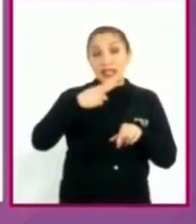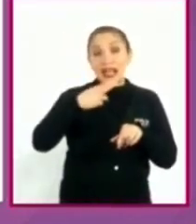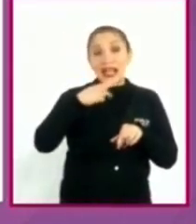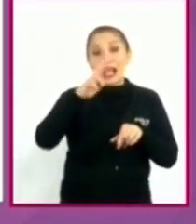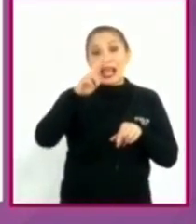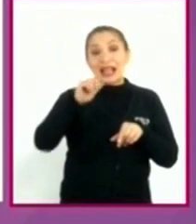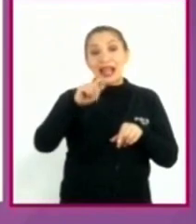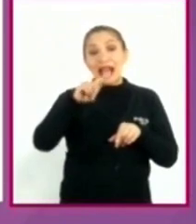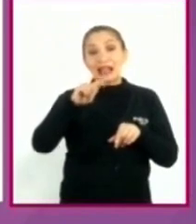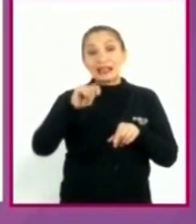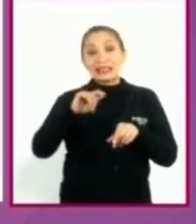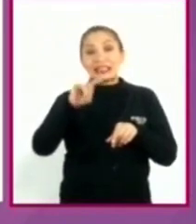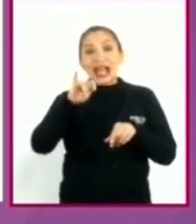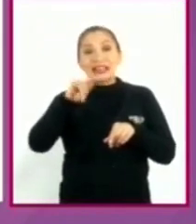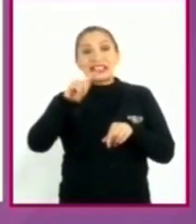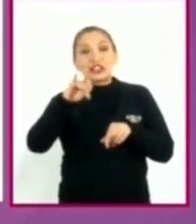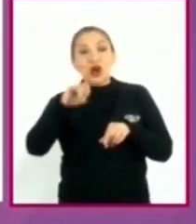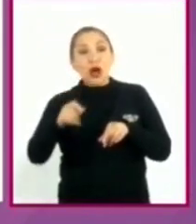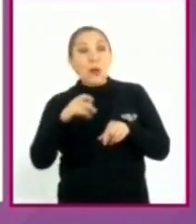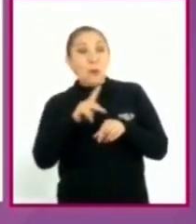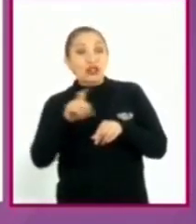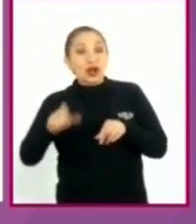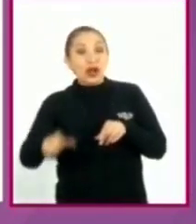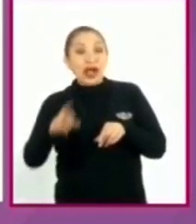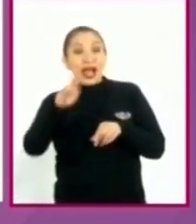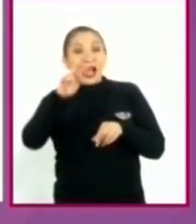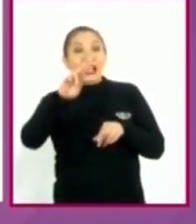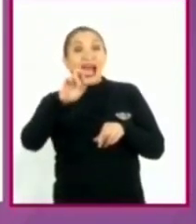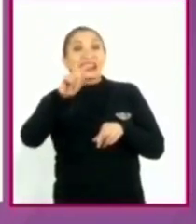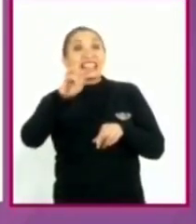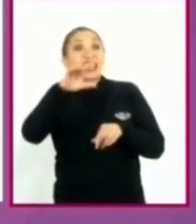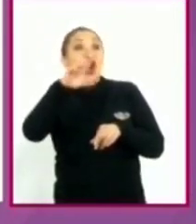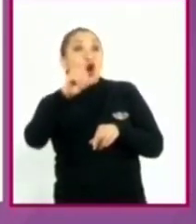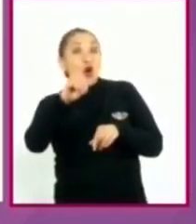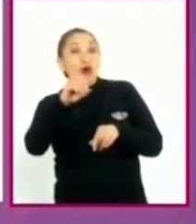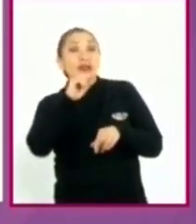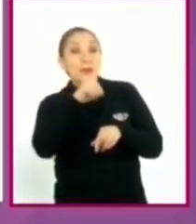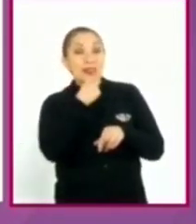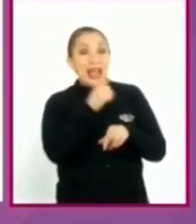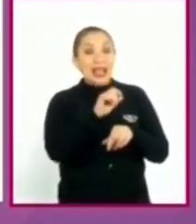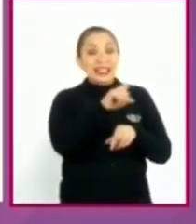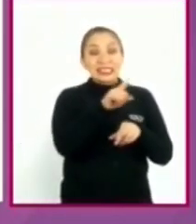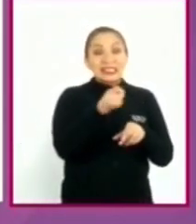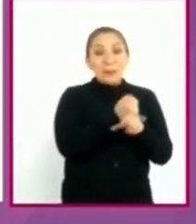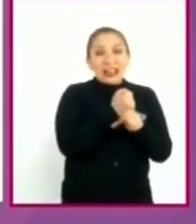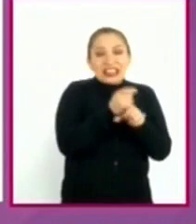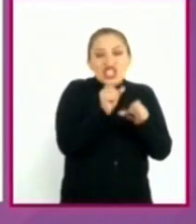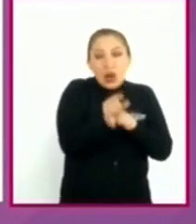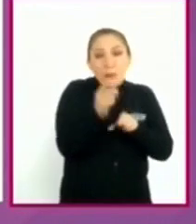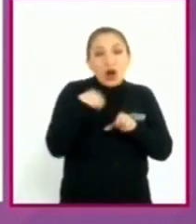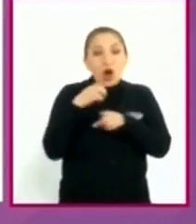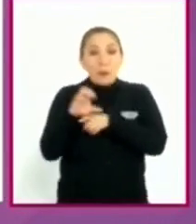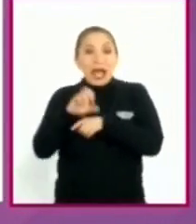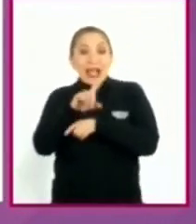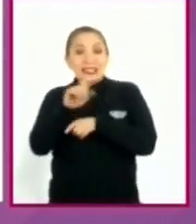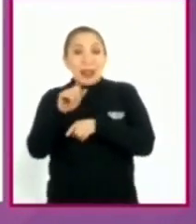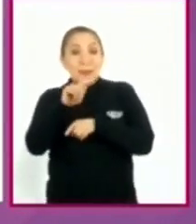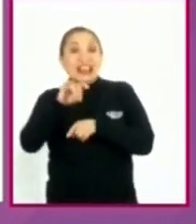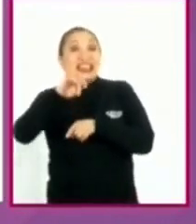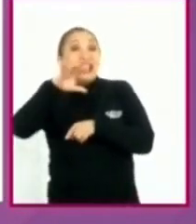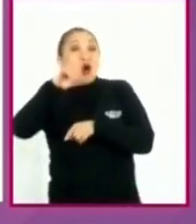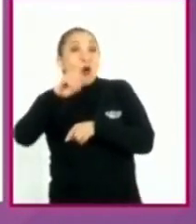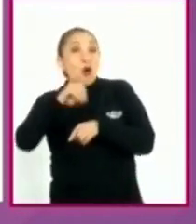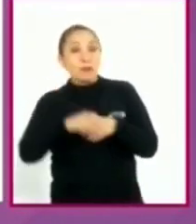palabra ratito y en Puerto Rico, ratico. También decimos zapatito, pero en Colombia dicen